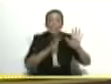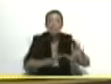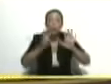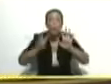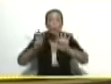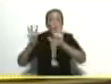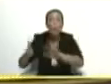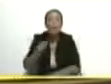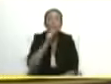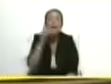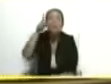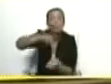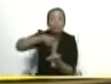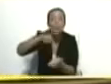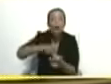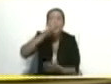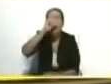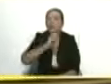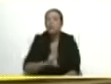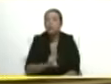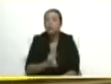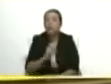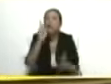constituyentes del 99.